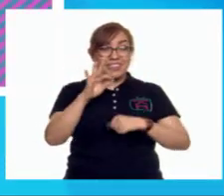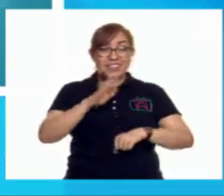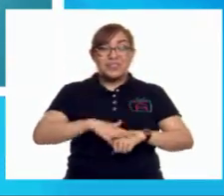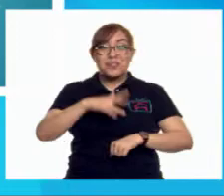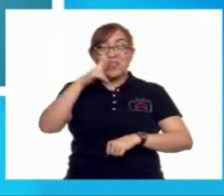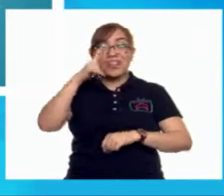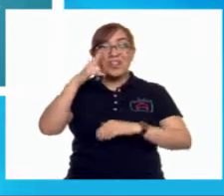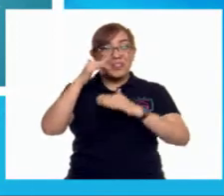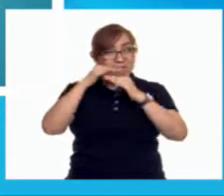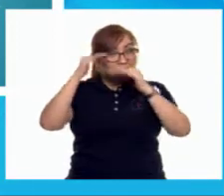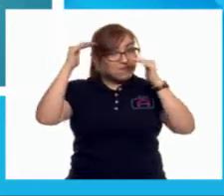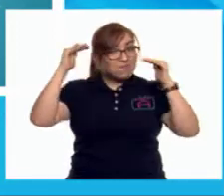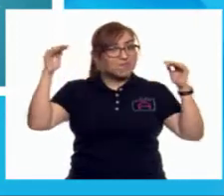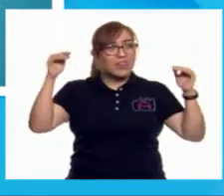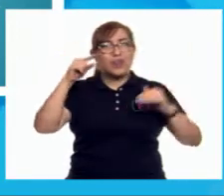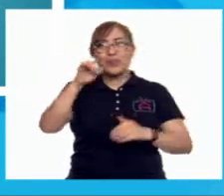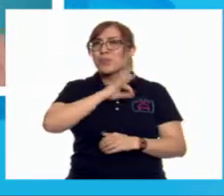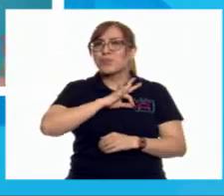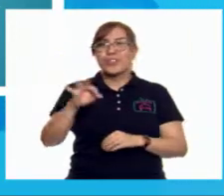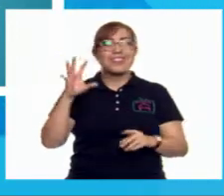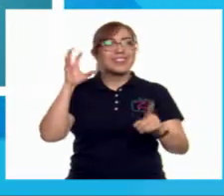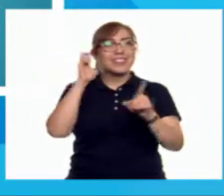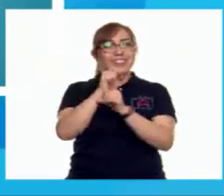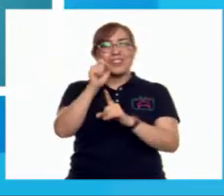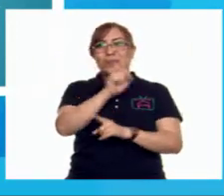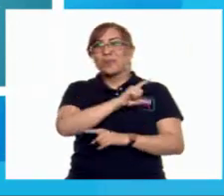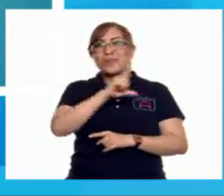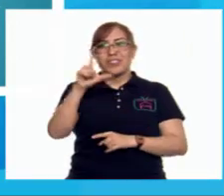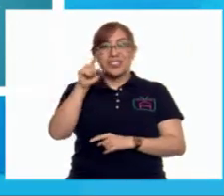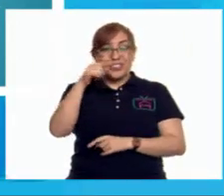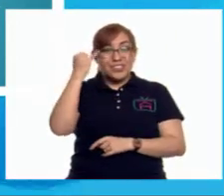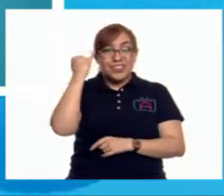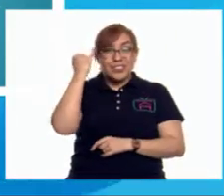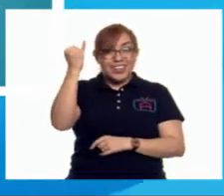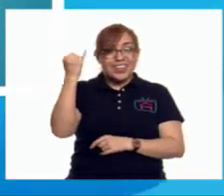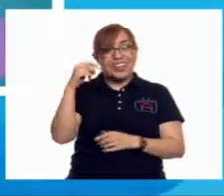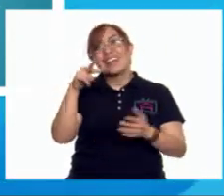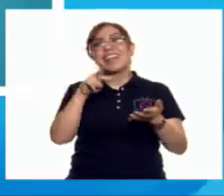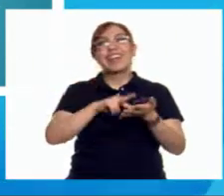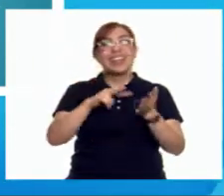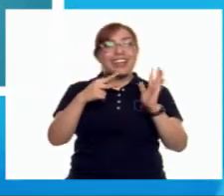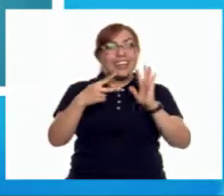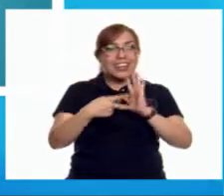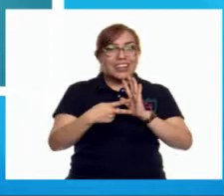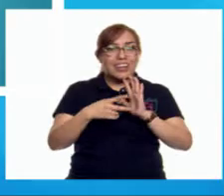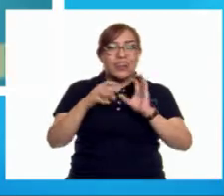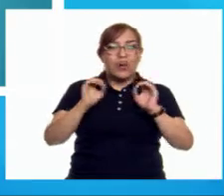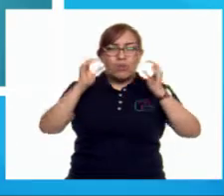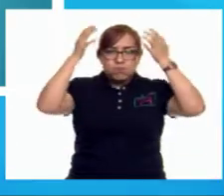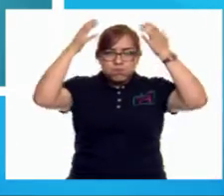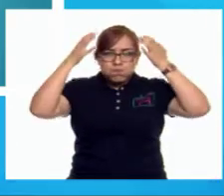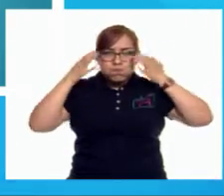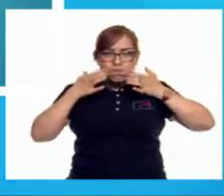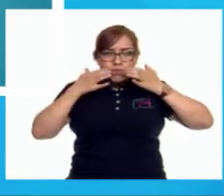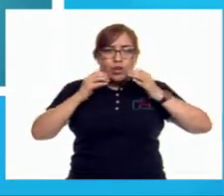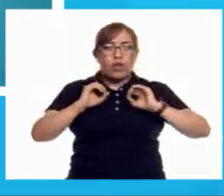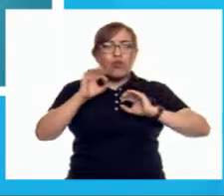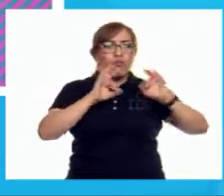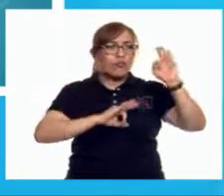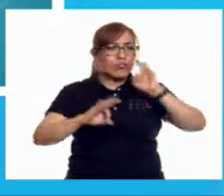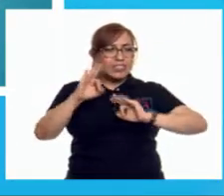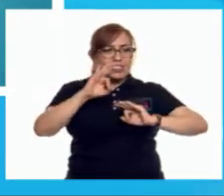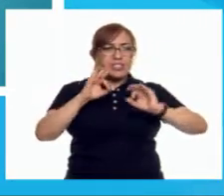convertirte en el profesional que tú quieras ser. ¿Imaginas ser ingeniero, astronauta, físico o